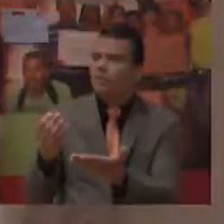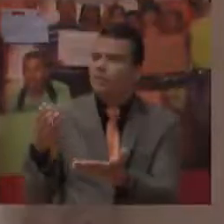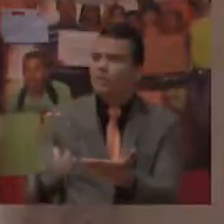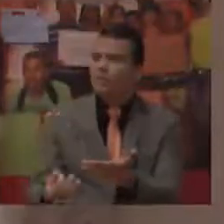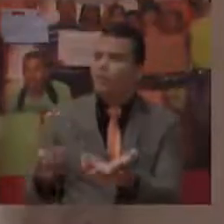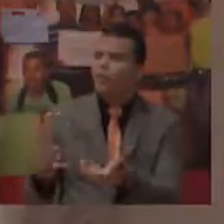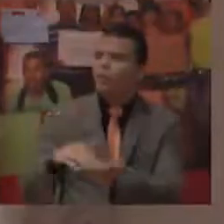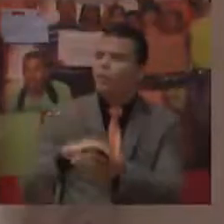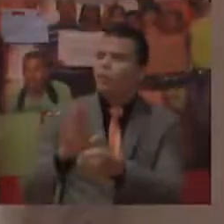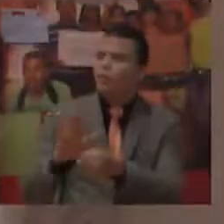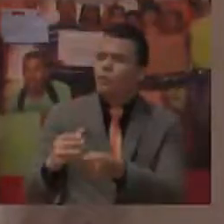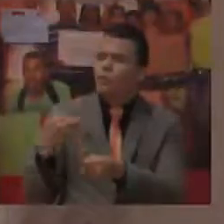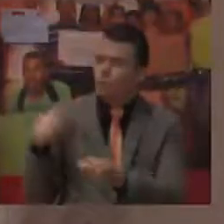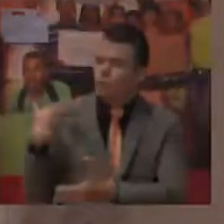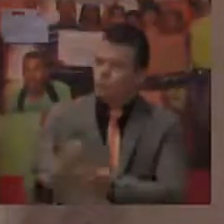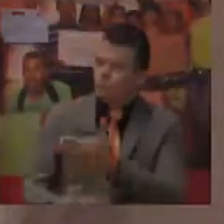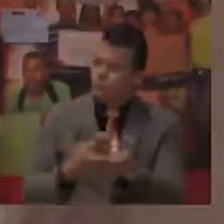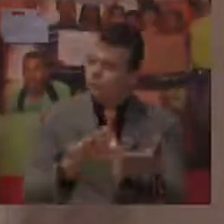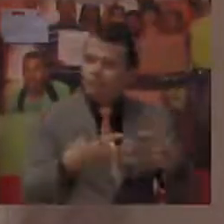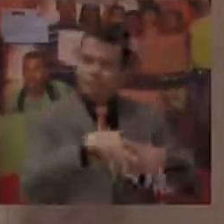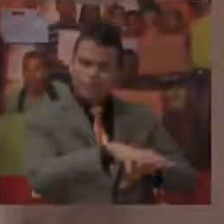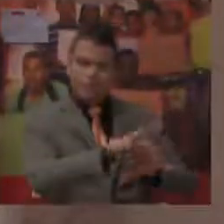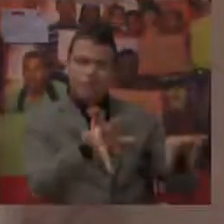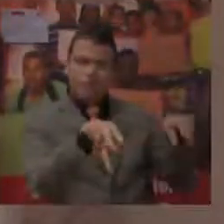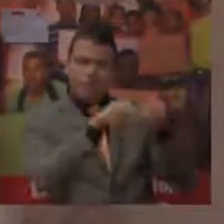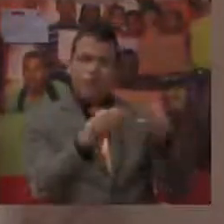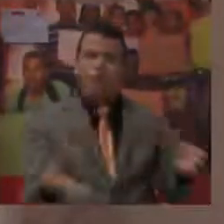experiencia, cómo ha sido en el proceso de reintegración y